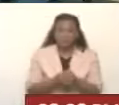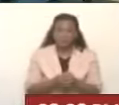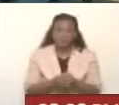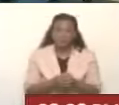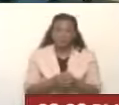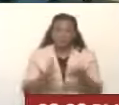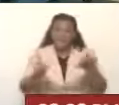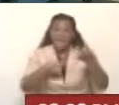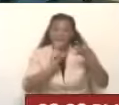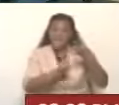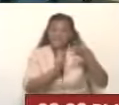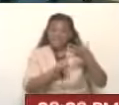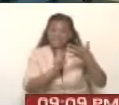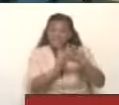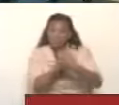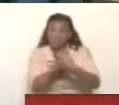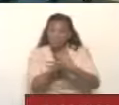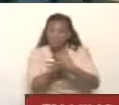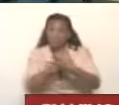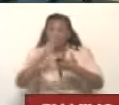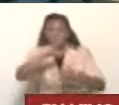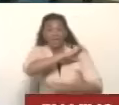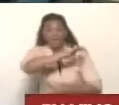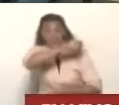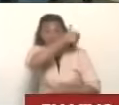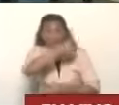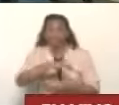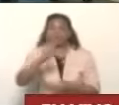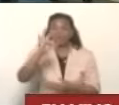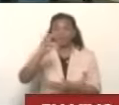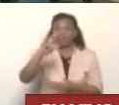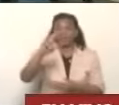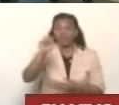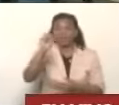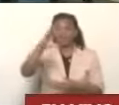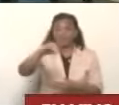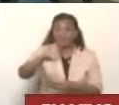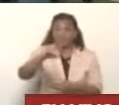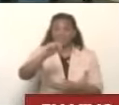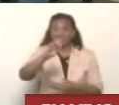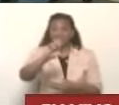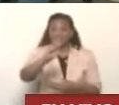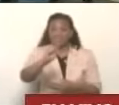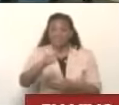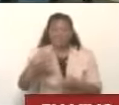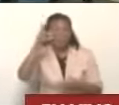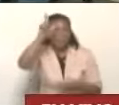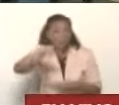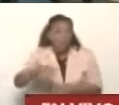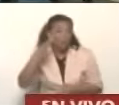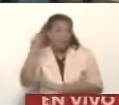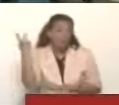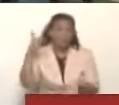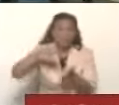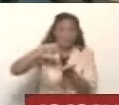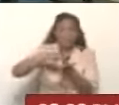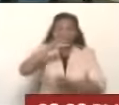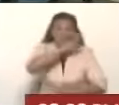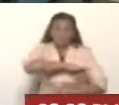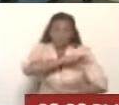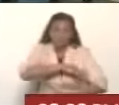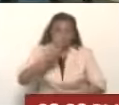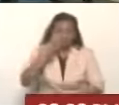El quinto vértice, la jefa Francis Coromoto Bielma, mujer protagonista y participativa,